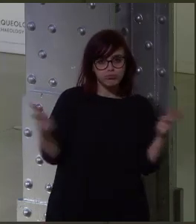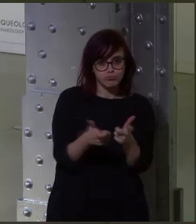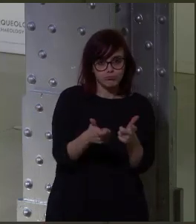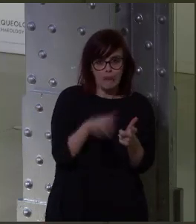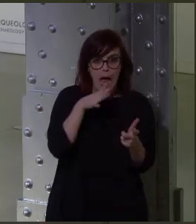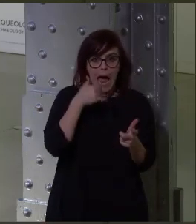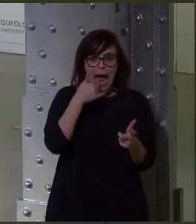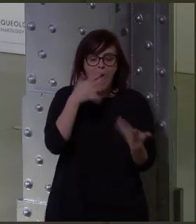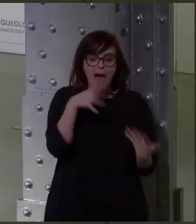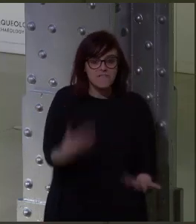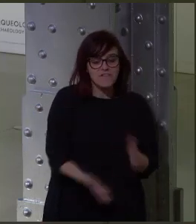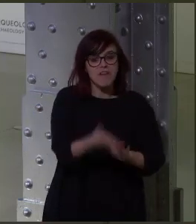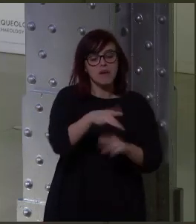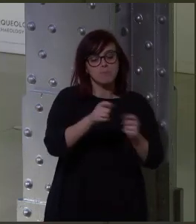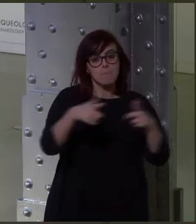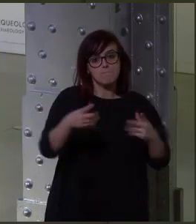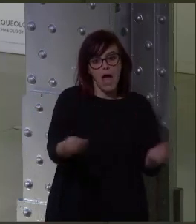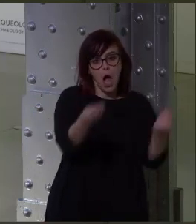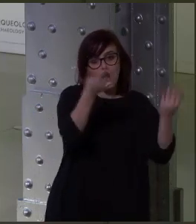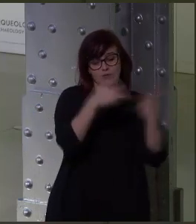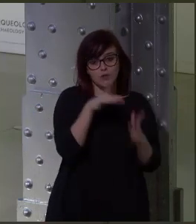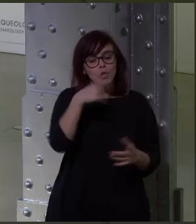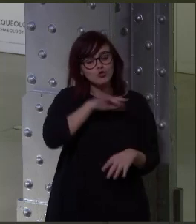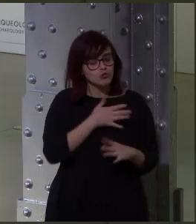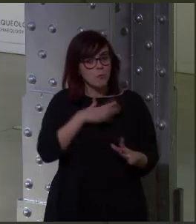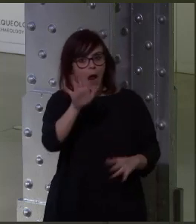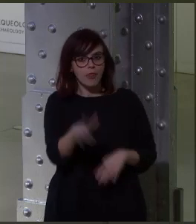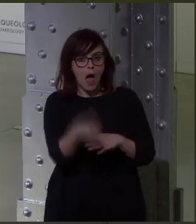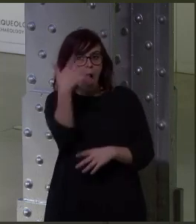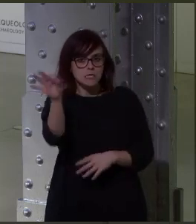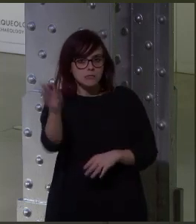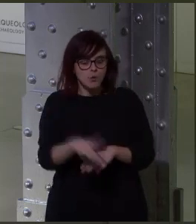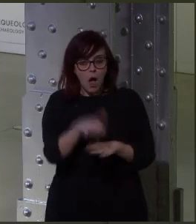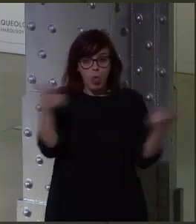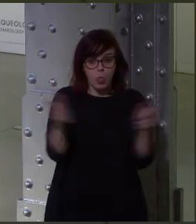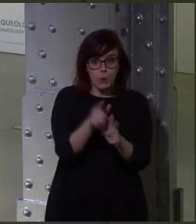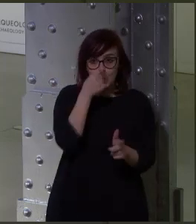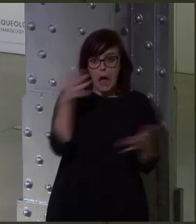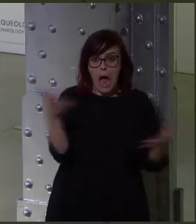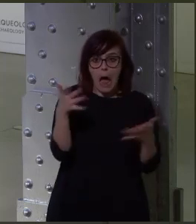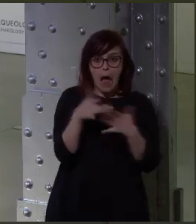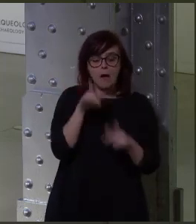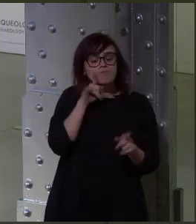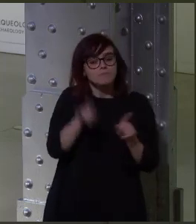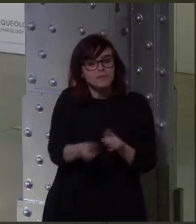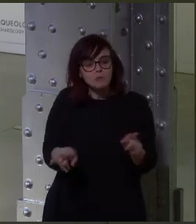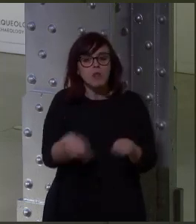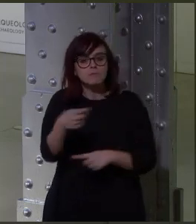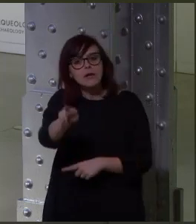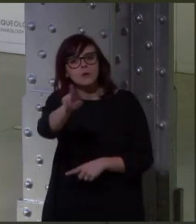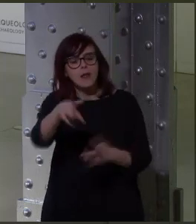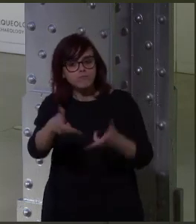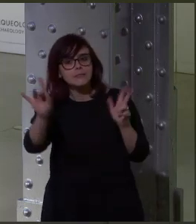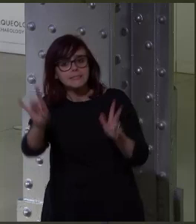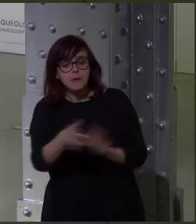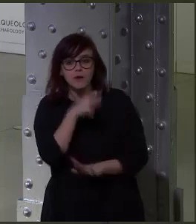ahora la especie se ha recuperado. Somos buenos en esto, lo que no somos tan buenos es intentar evitar llegar a este borde